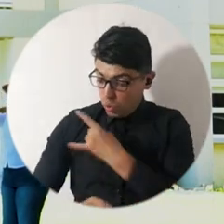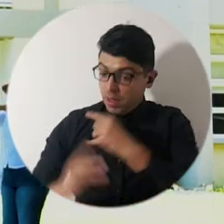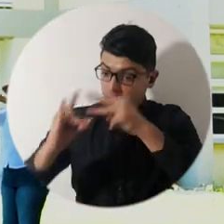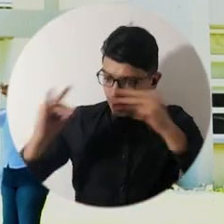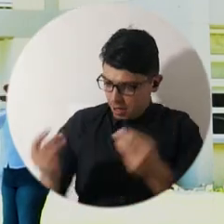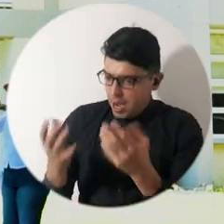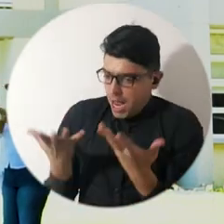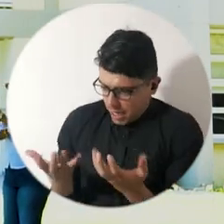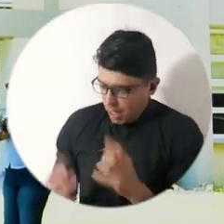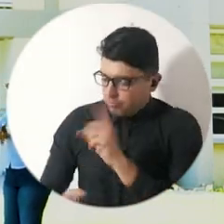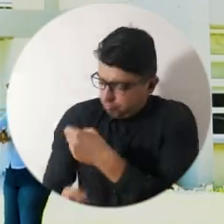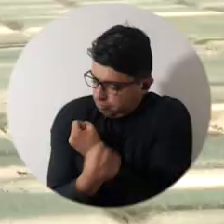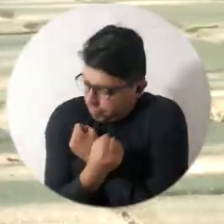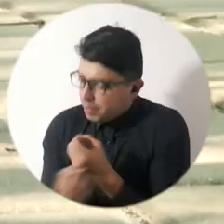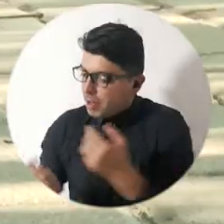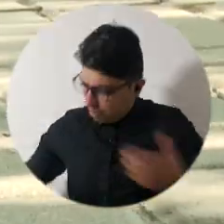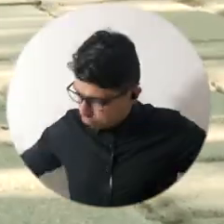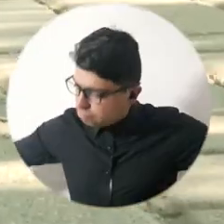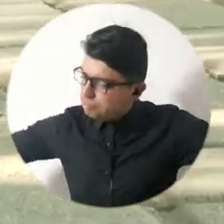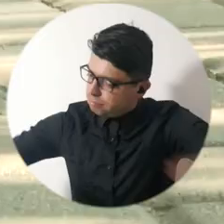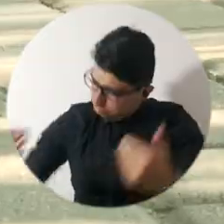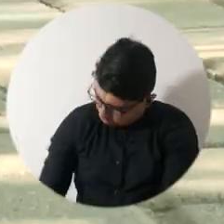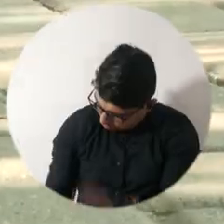los está esperando con los brazos abiertos.